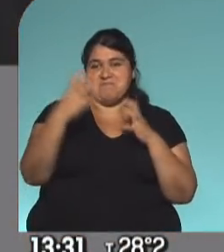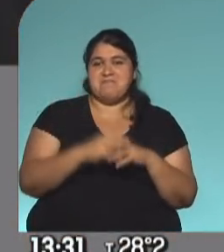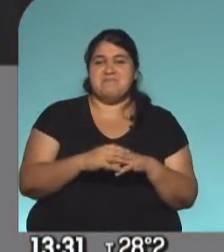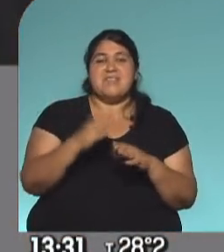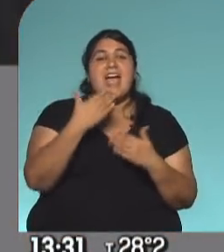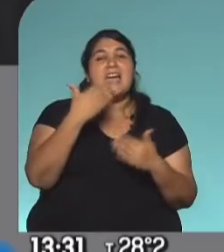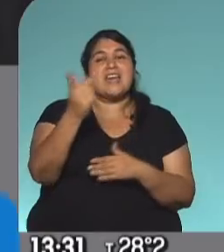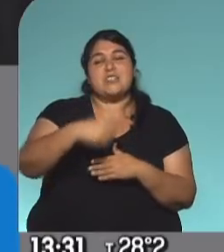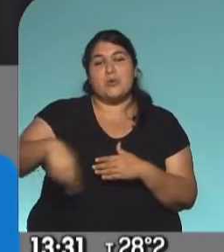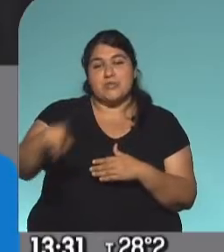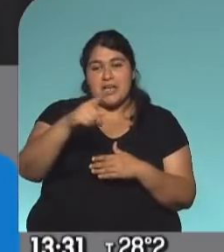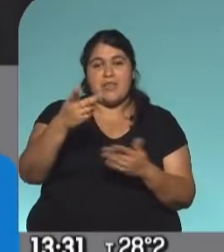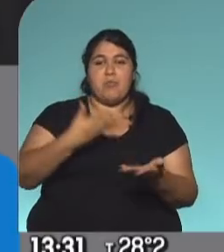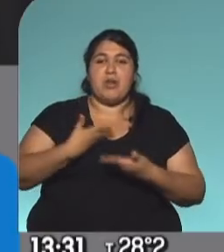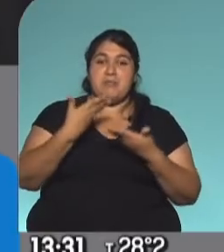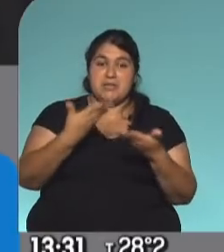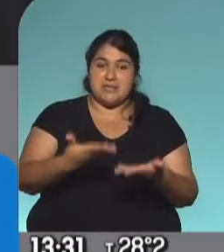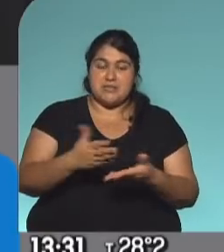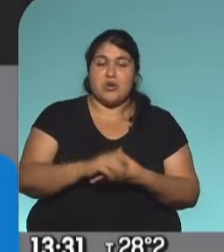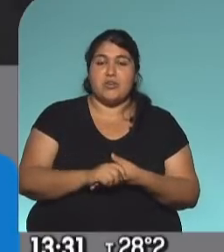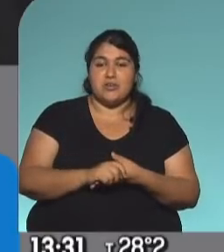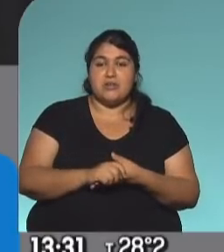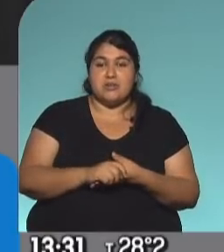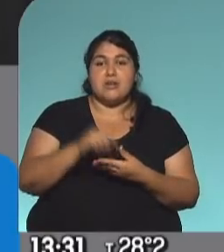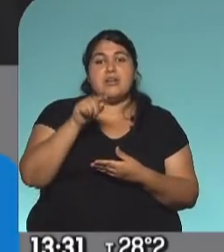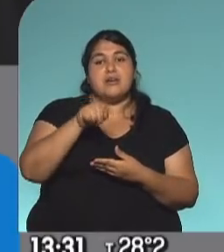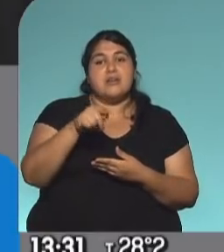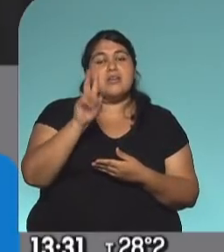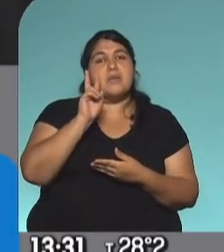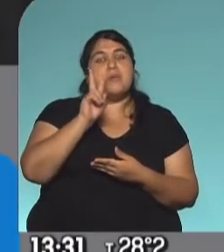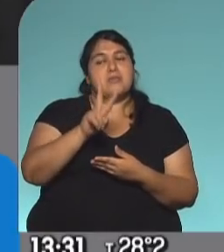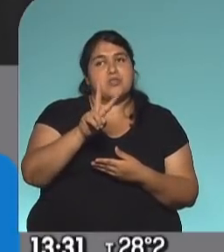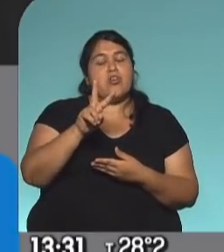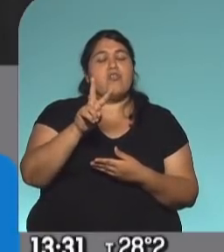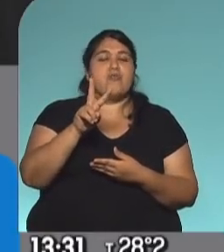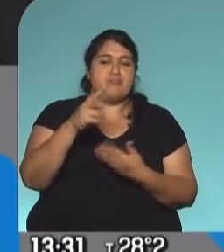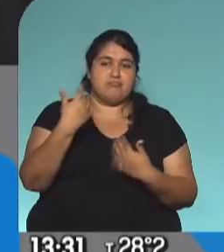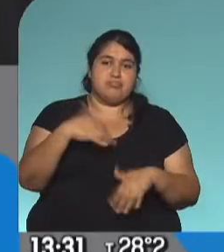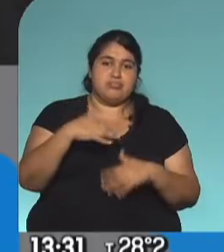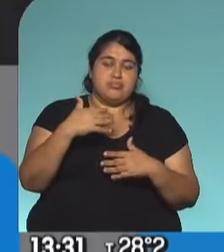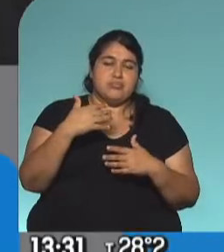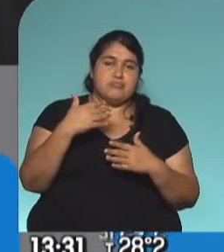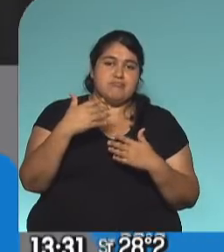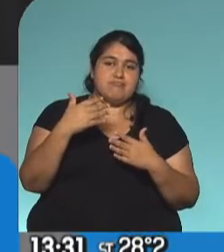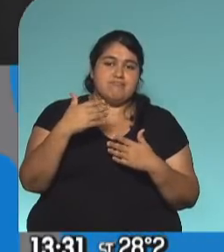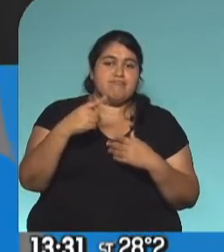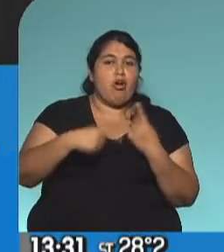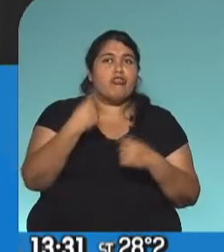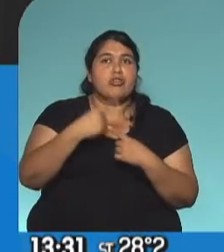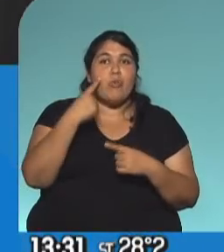No, gracias a ustedes por la invitación y por haber escuchado y visto lo terrible que se vive en el Irak,